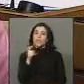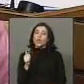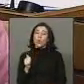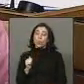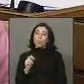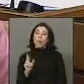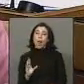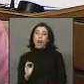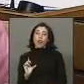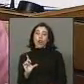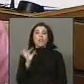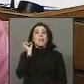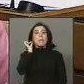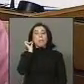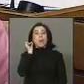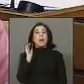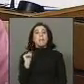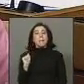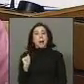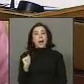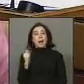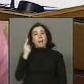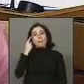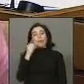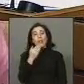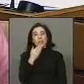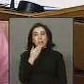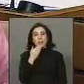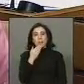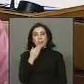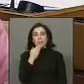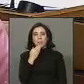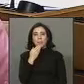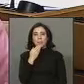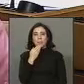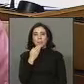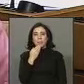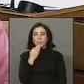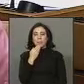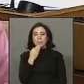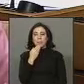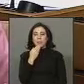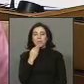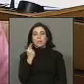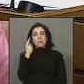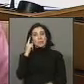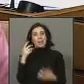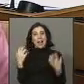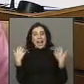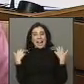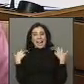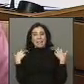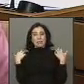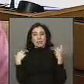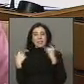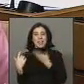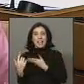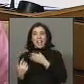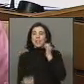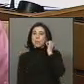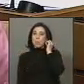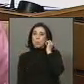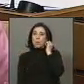el rol de mujer madre, pero junto con ello también buscamos que esa responsabilidad que tenemos como